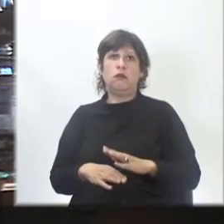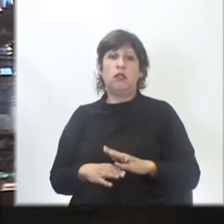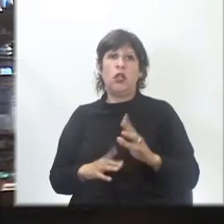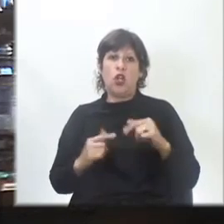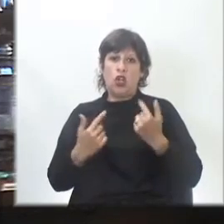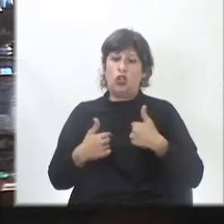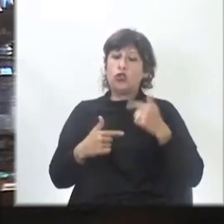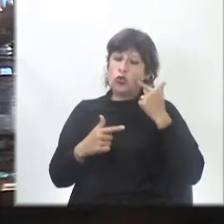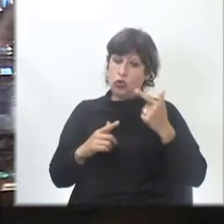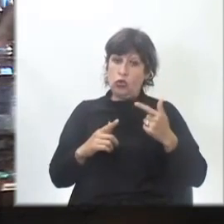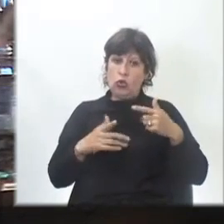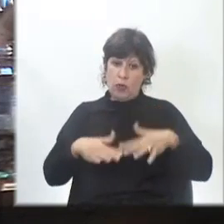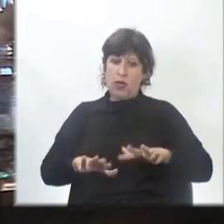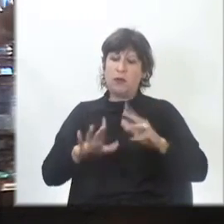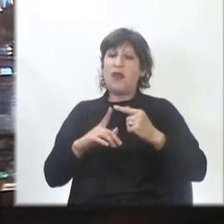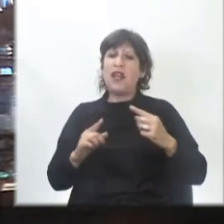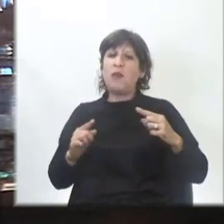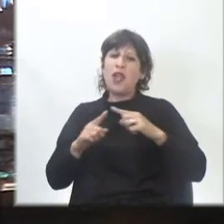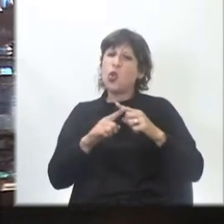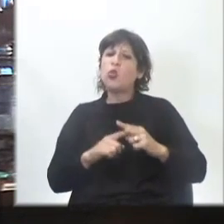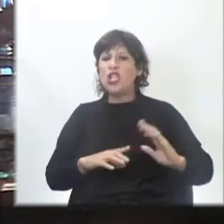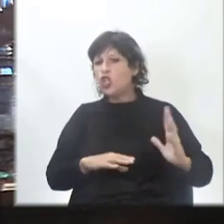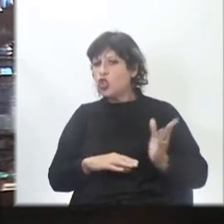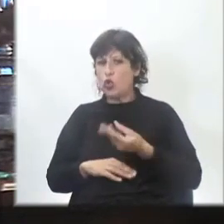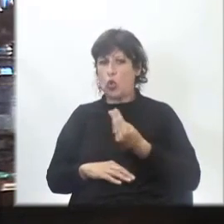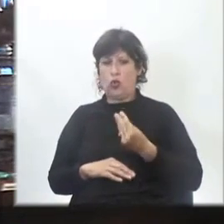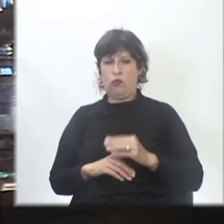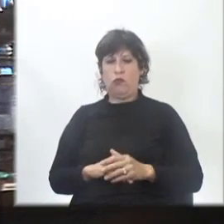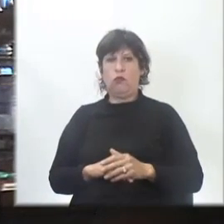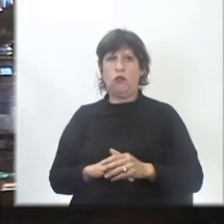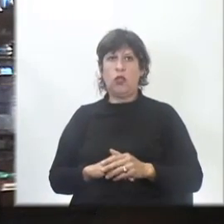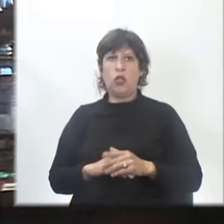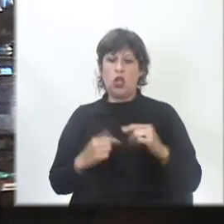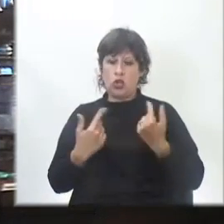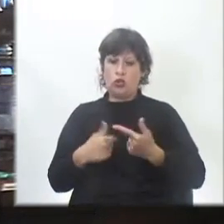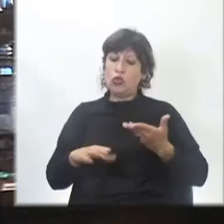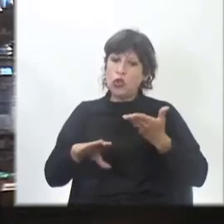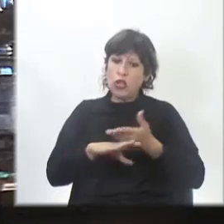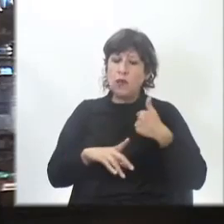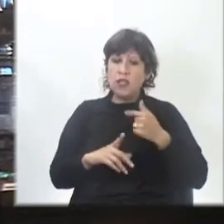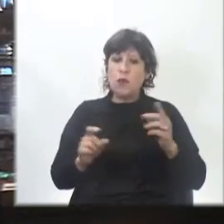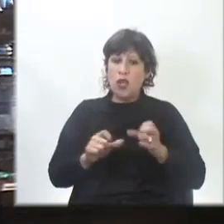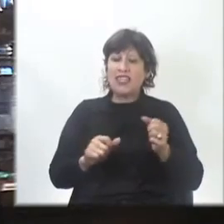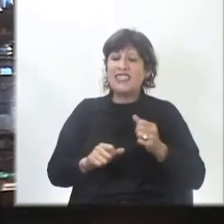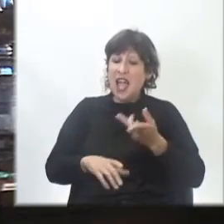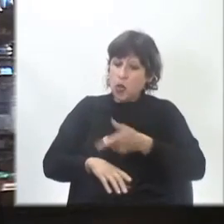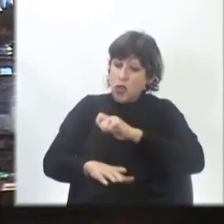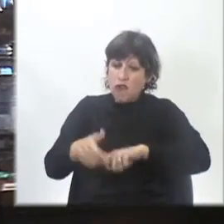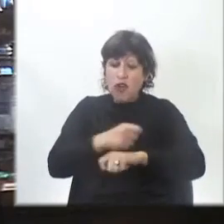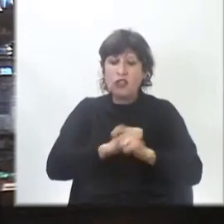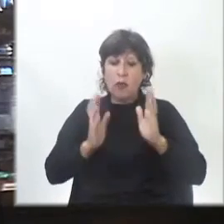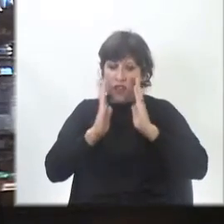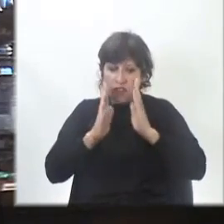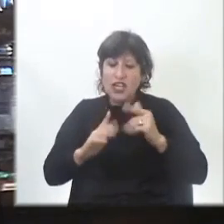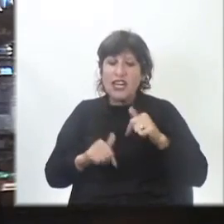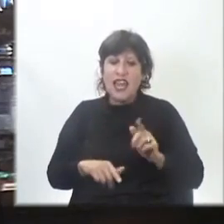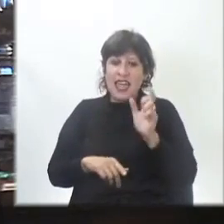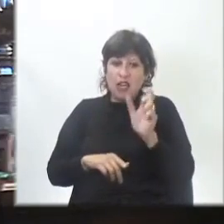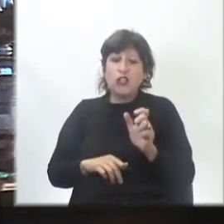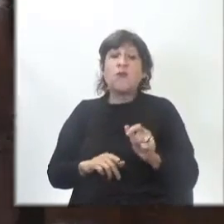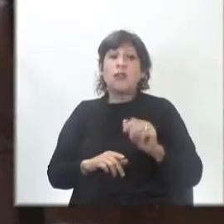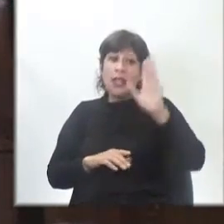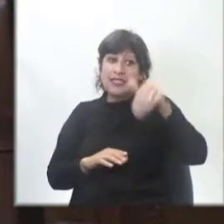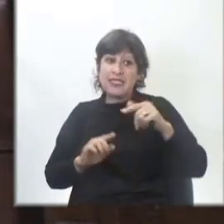Nosotros venimos preparados para discutir todo. Lo que pedimos es que se haga un esfuerzo para focalizar en los aspectos de este llamado a